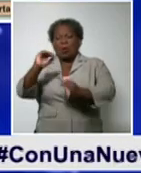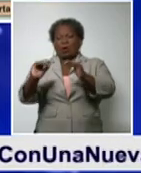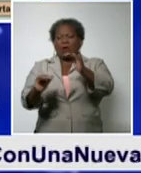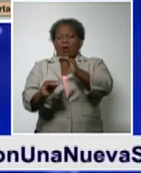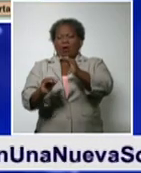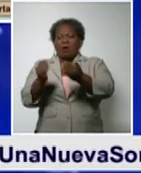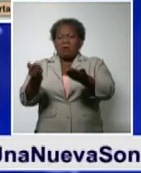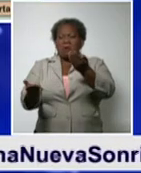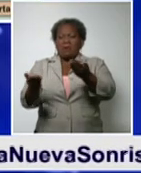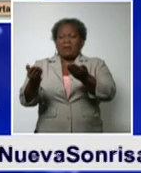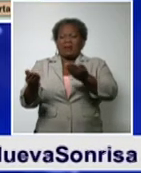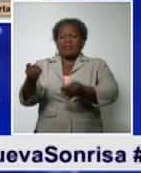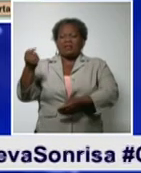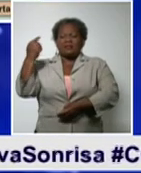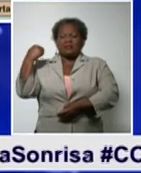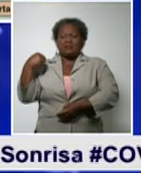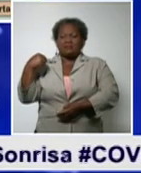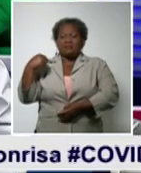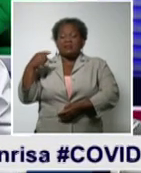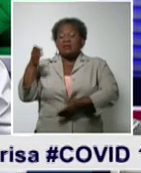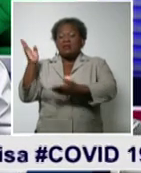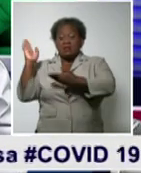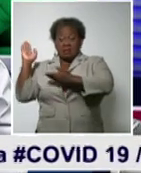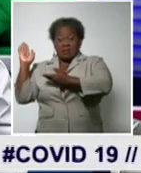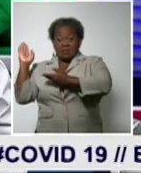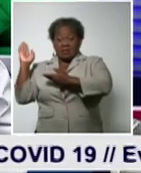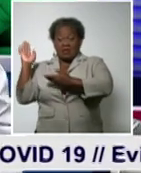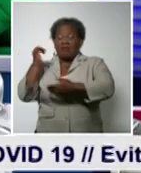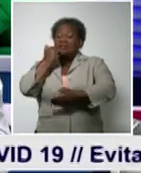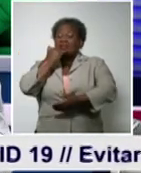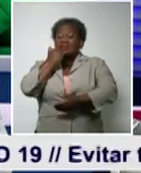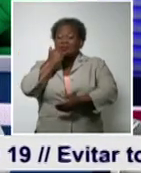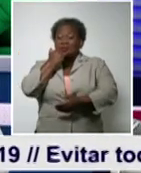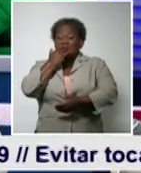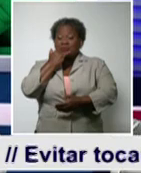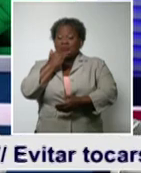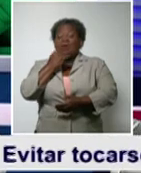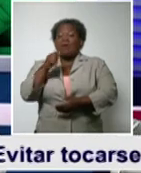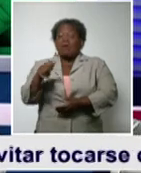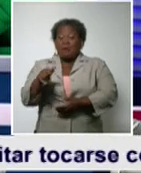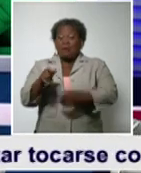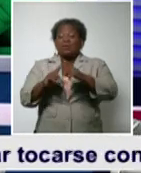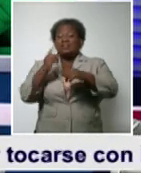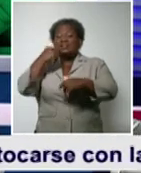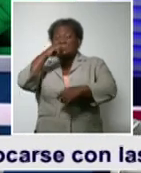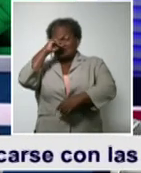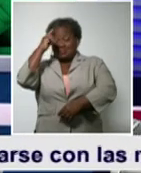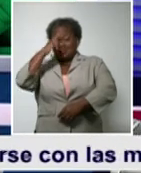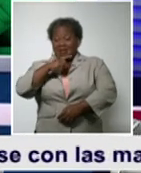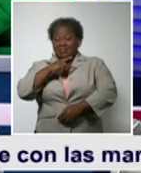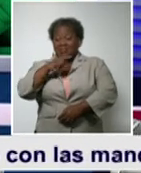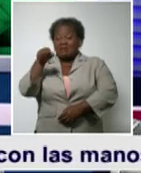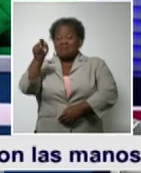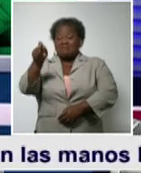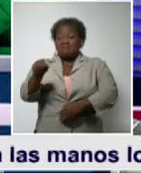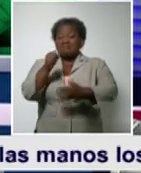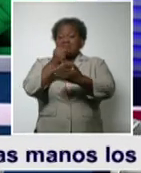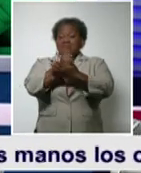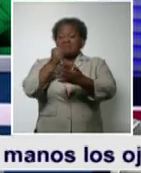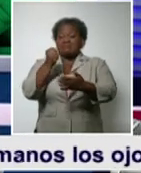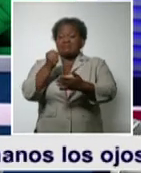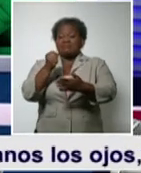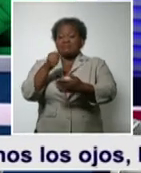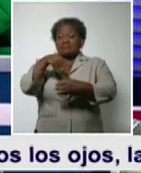ayer. Este es el comportamiento por tasas de incidencia de casos confirmados en